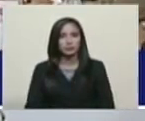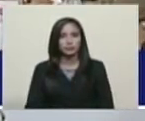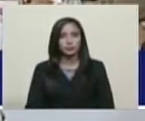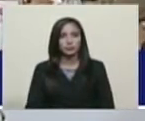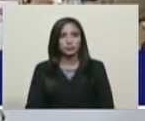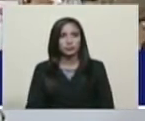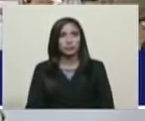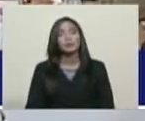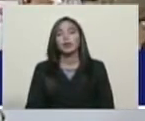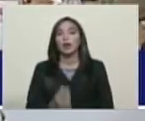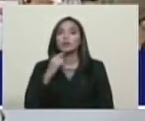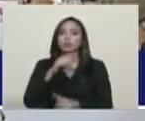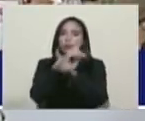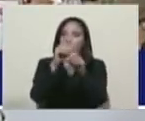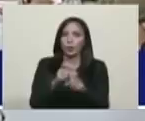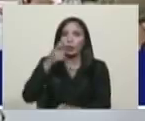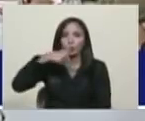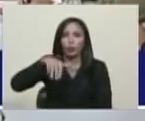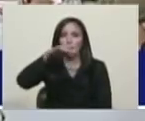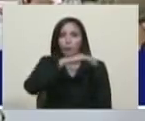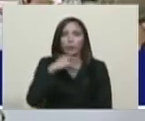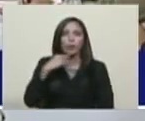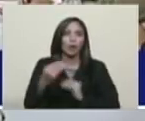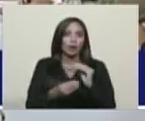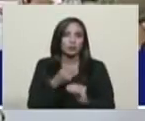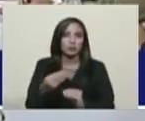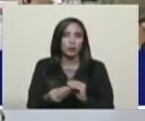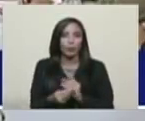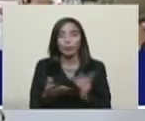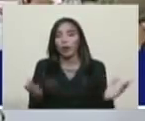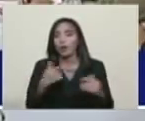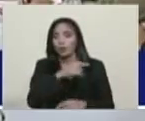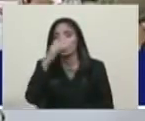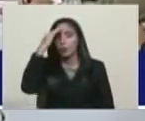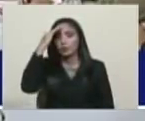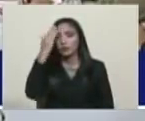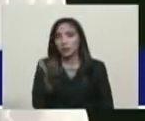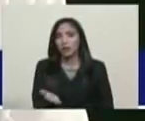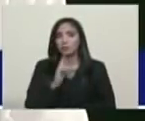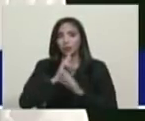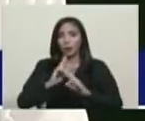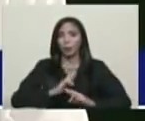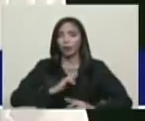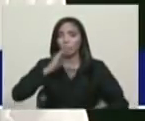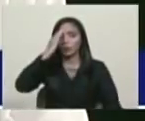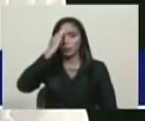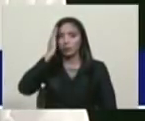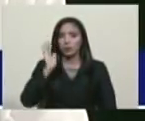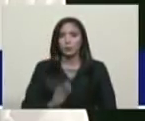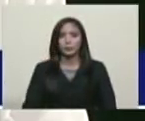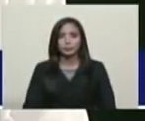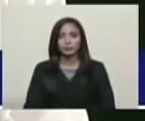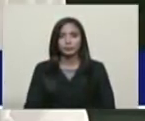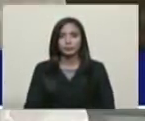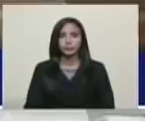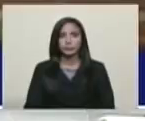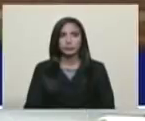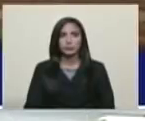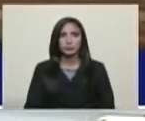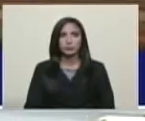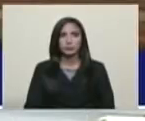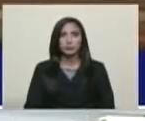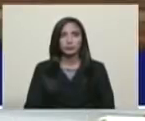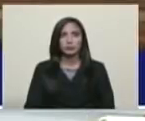corazón al pueblo de Venezuela y sé su respuesta. Lo sé. Será la respuesta de nuestro